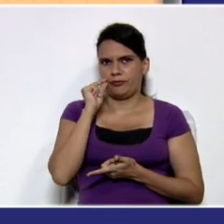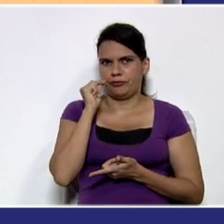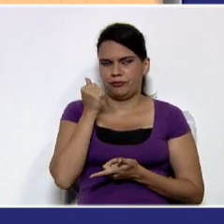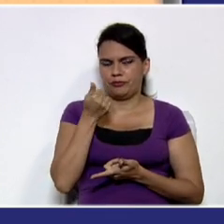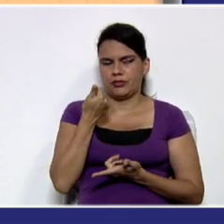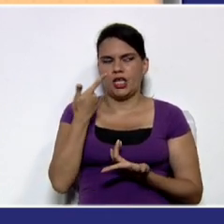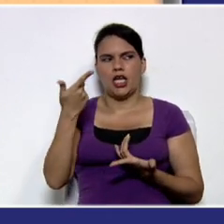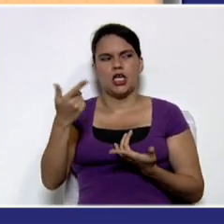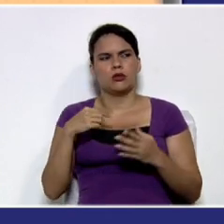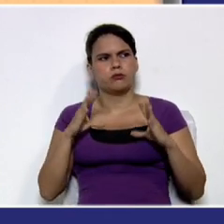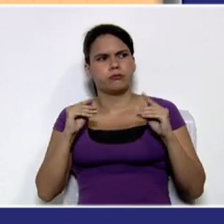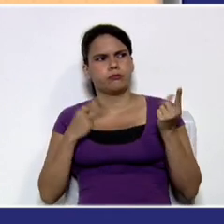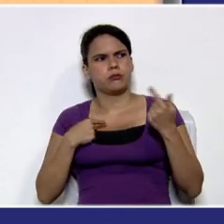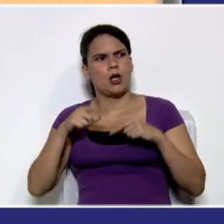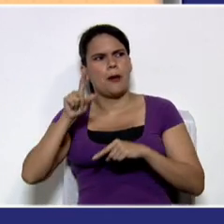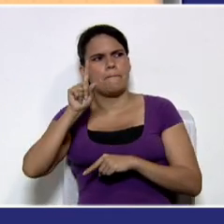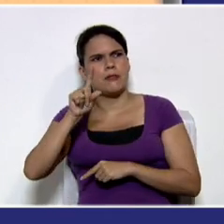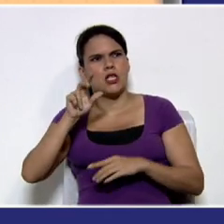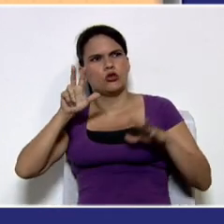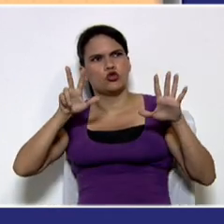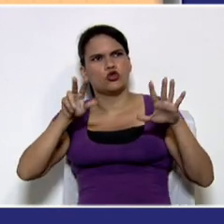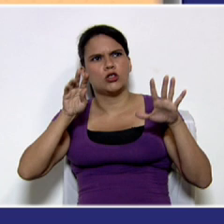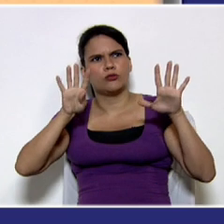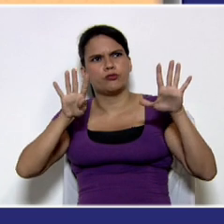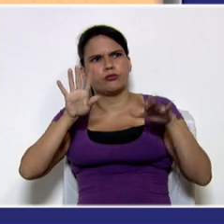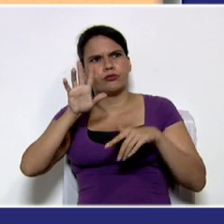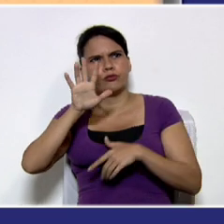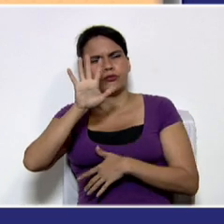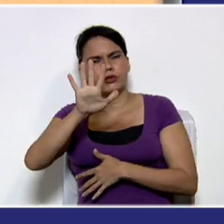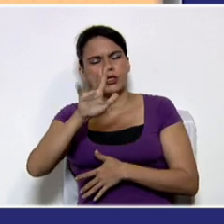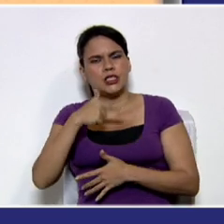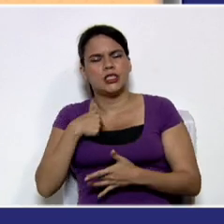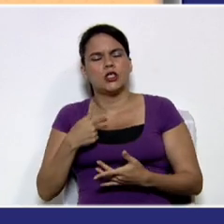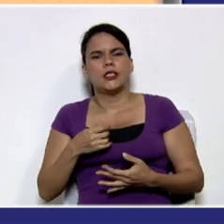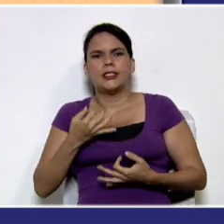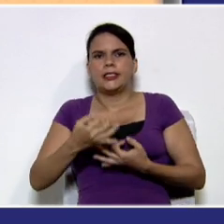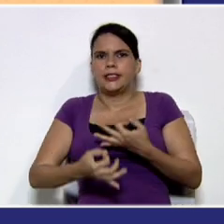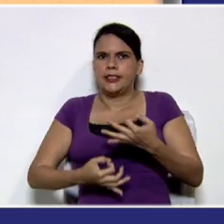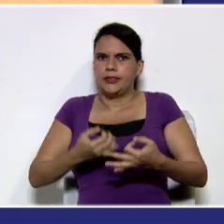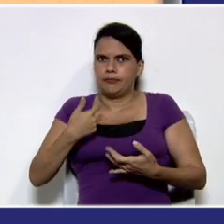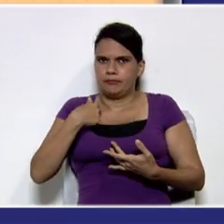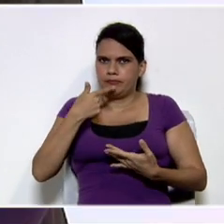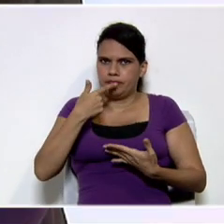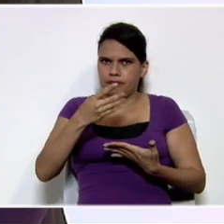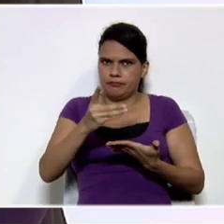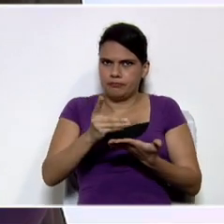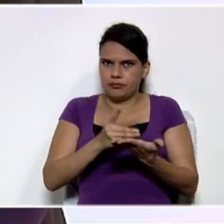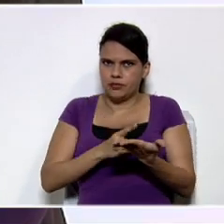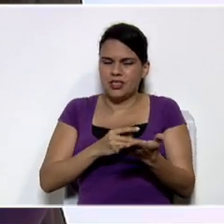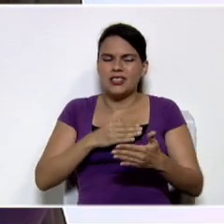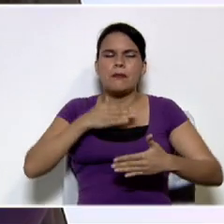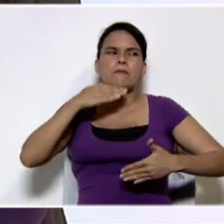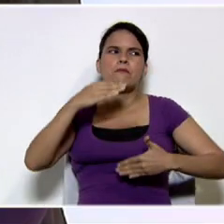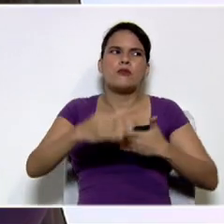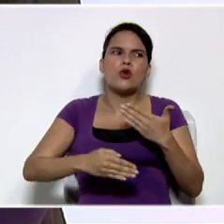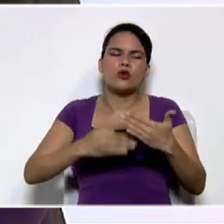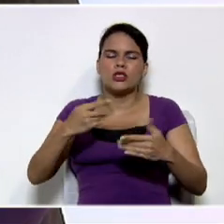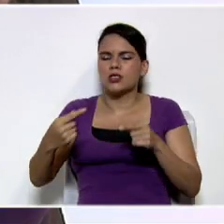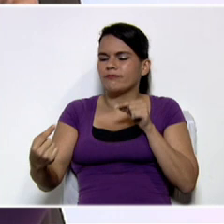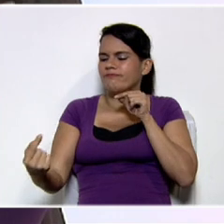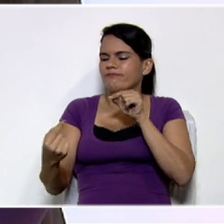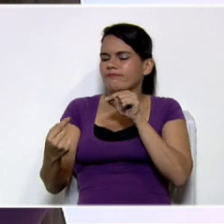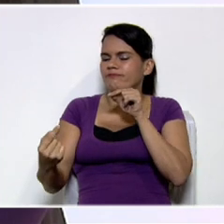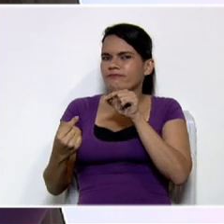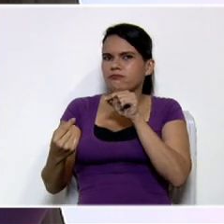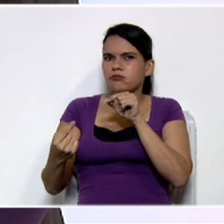para 1895 y por medio de ello se dio ese proceso de disputa dentro